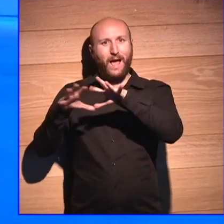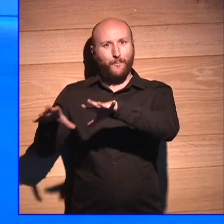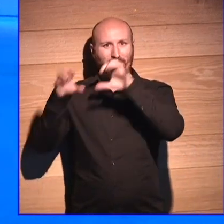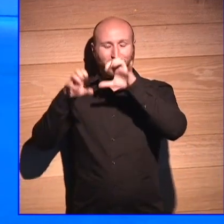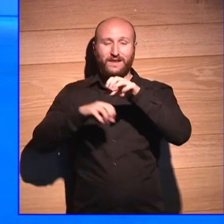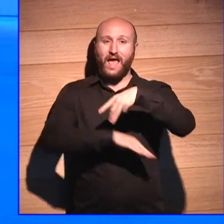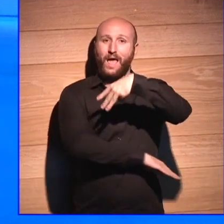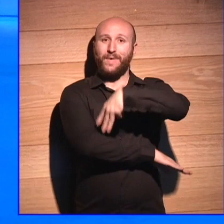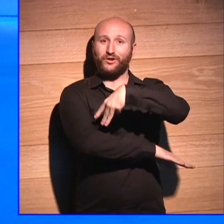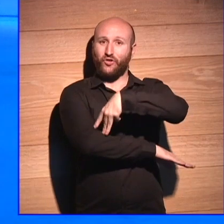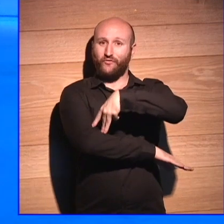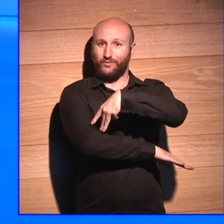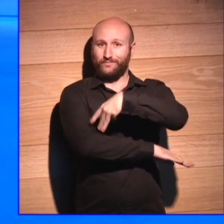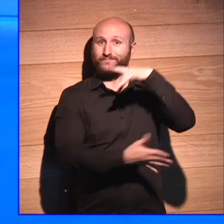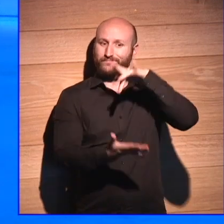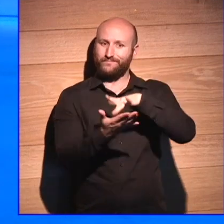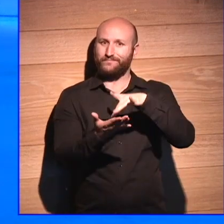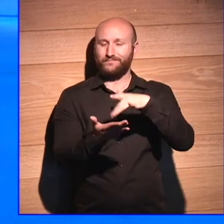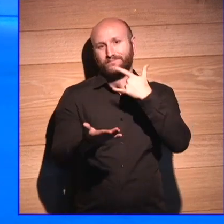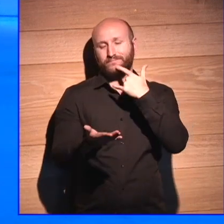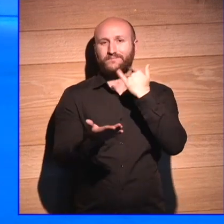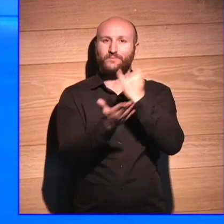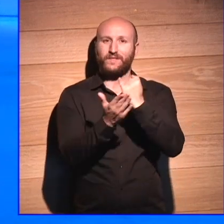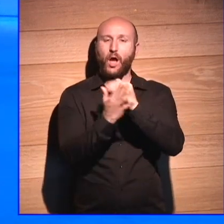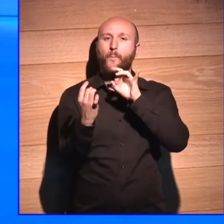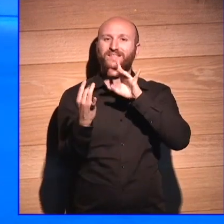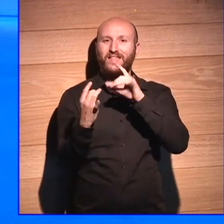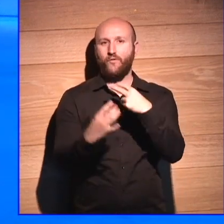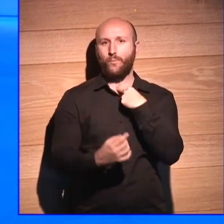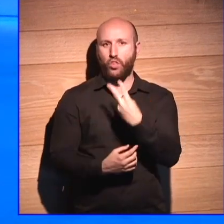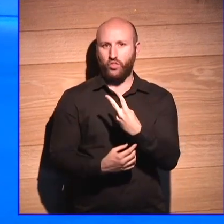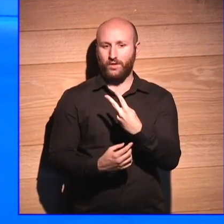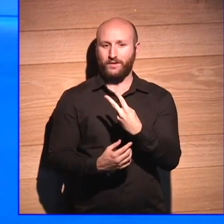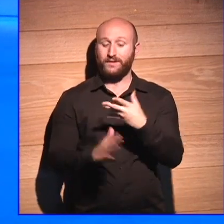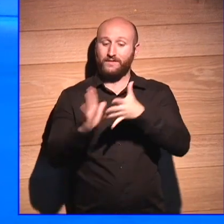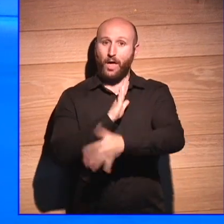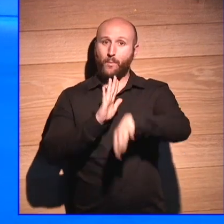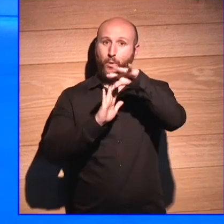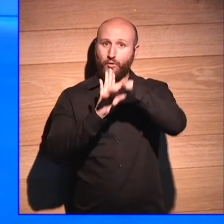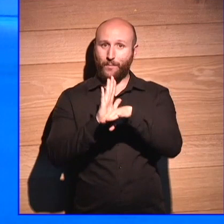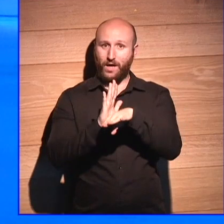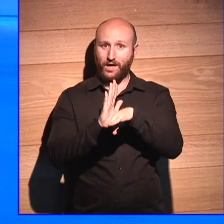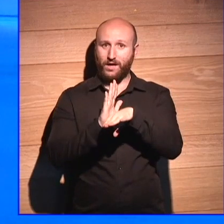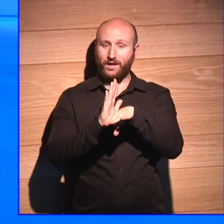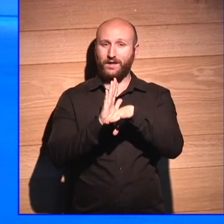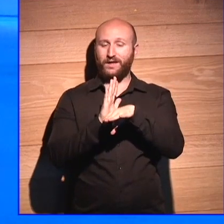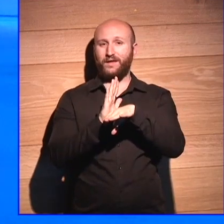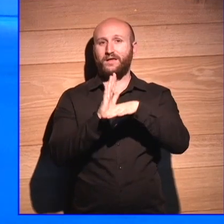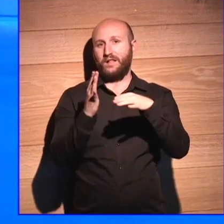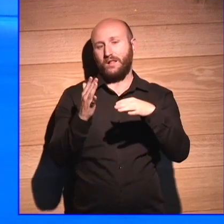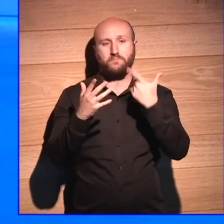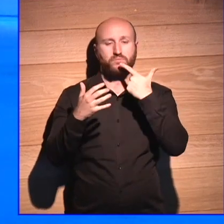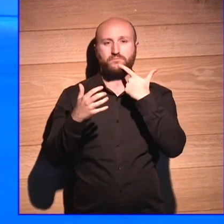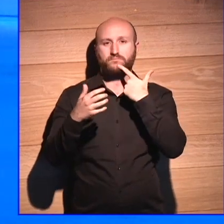Microsoft hizo una experiencia de poner un chatbot, que era un programa que interaccionaba en una